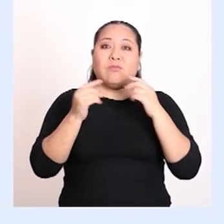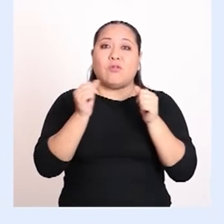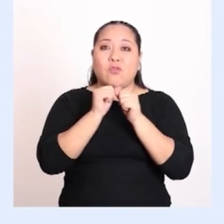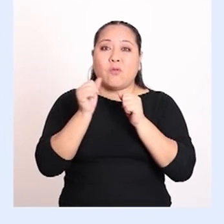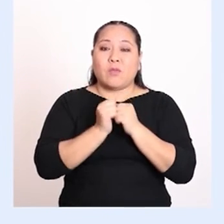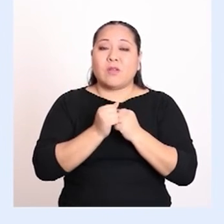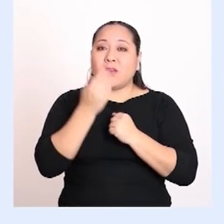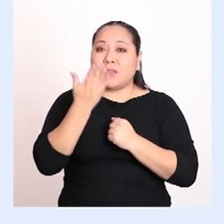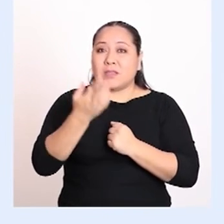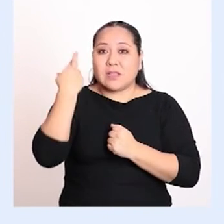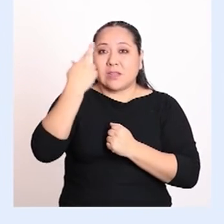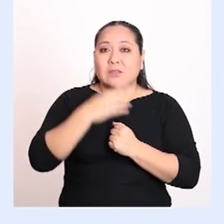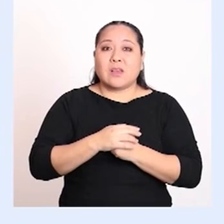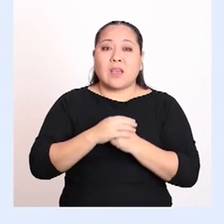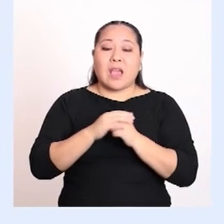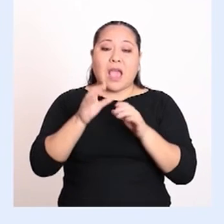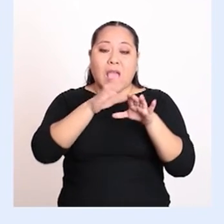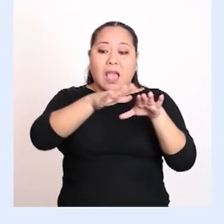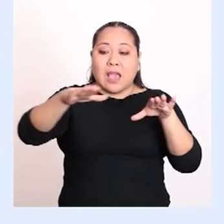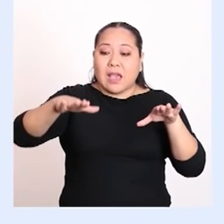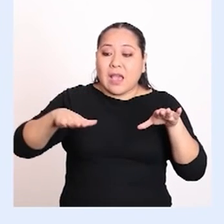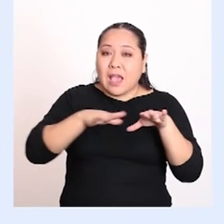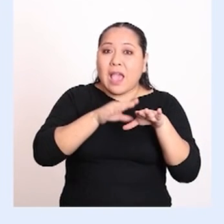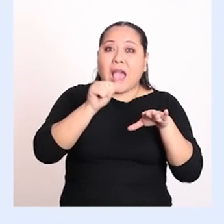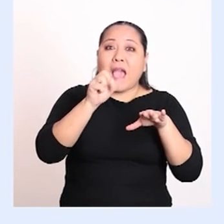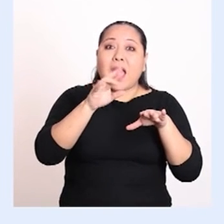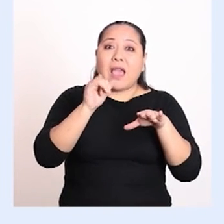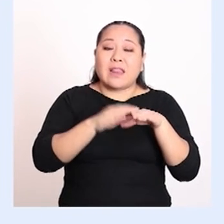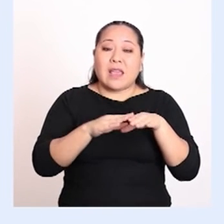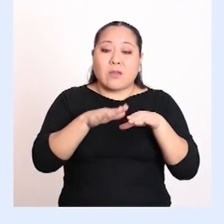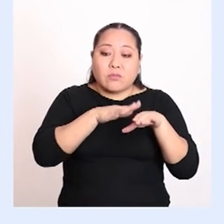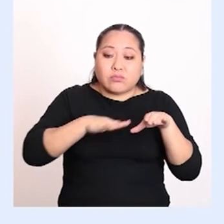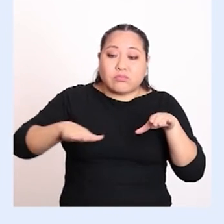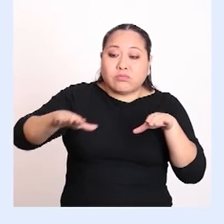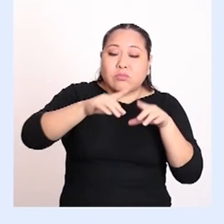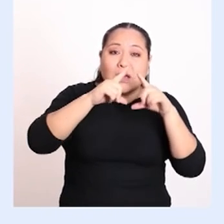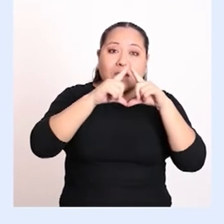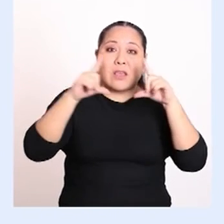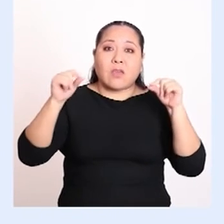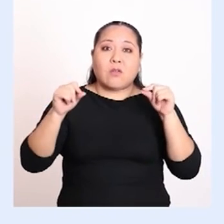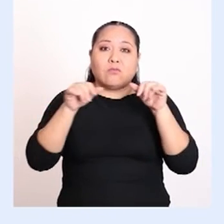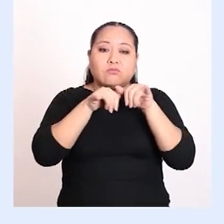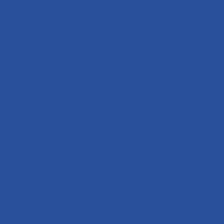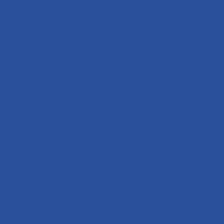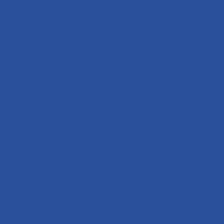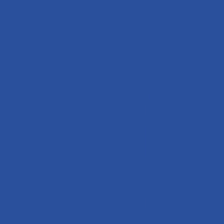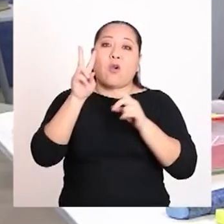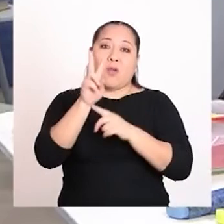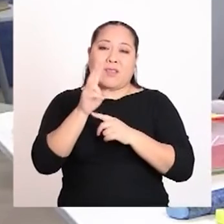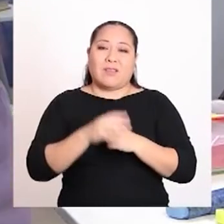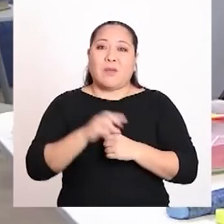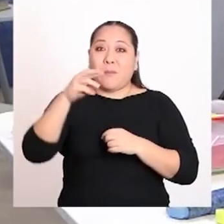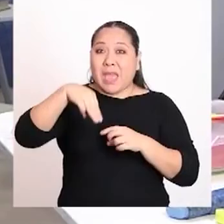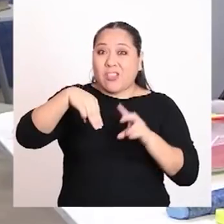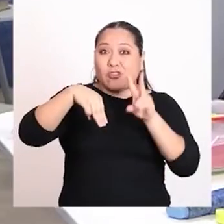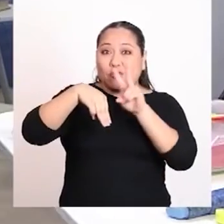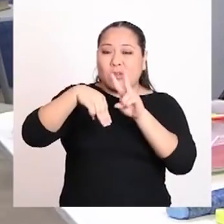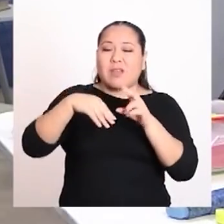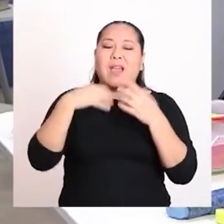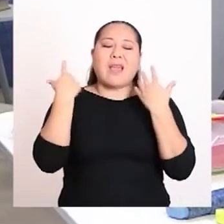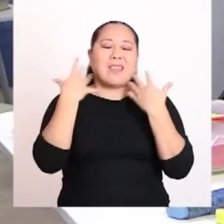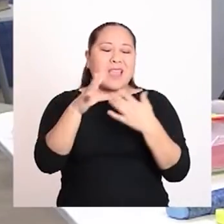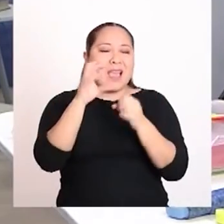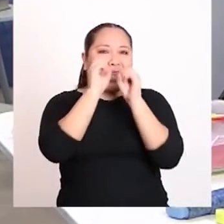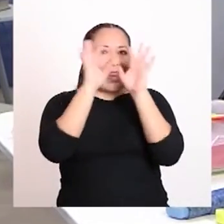lo tanto, es el área máxima de la superficie del rectángulo medida en metros cuadrados. Ya tengo